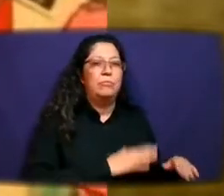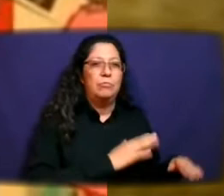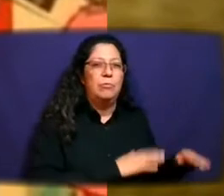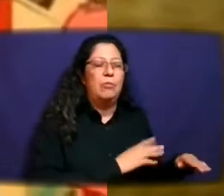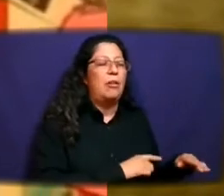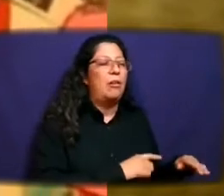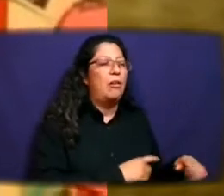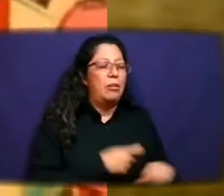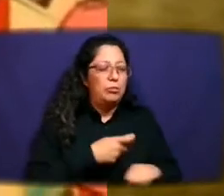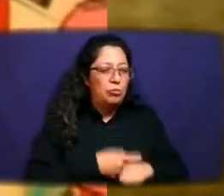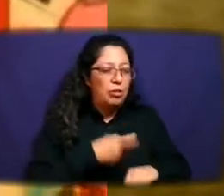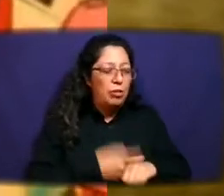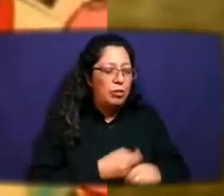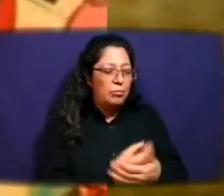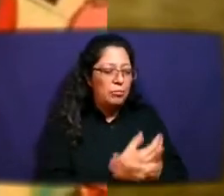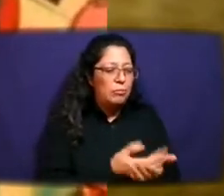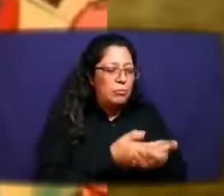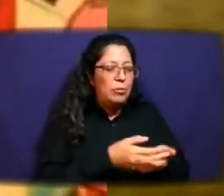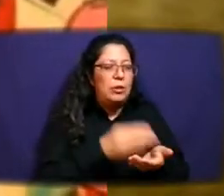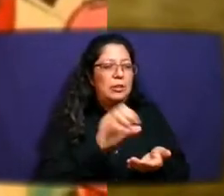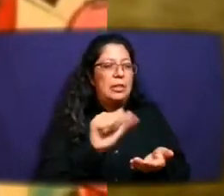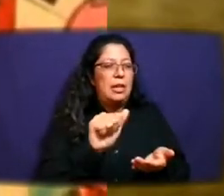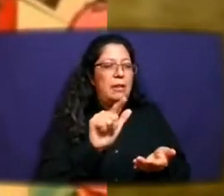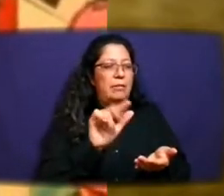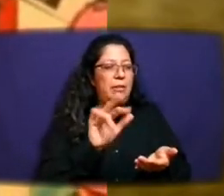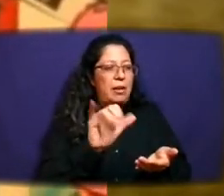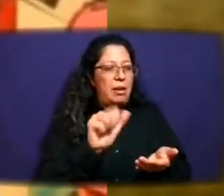Salvia queman una concha.